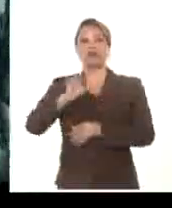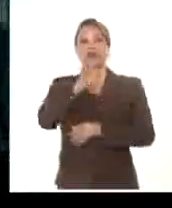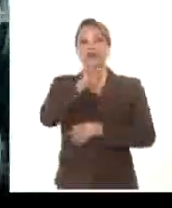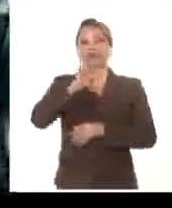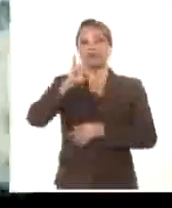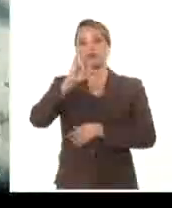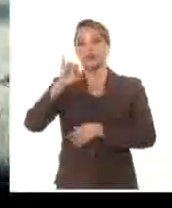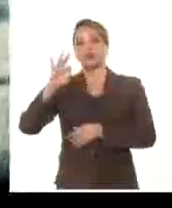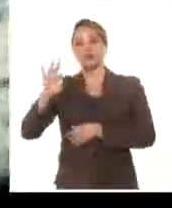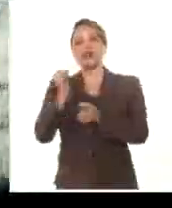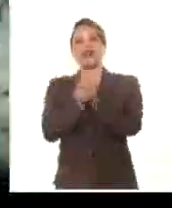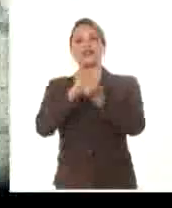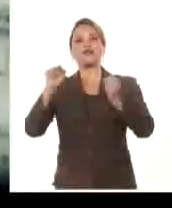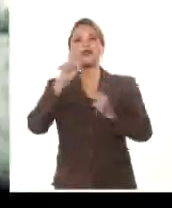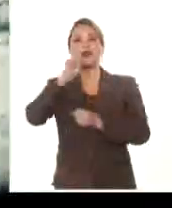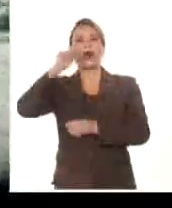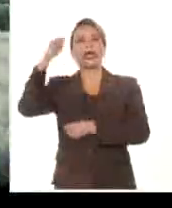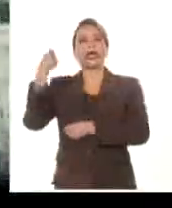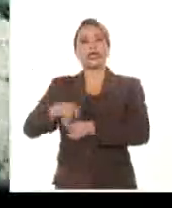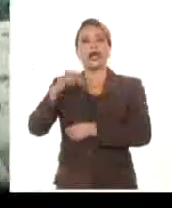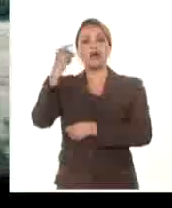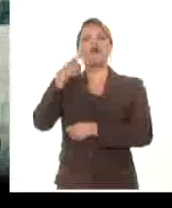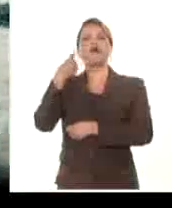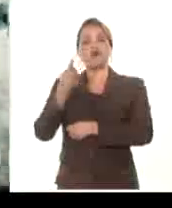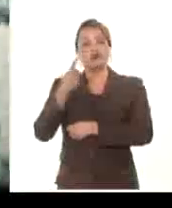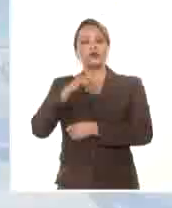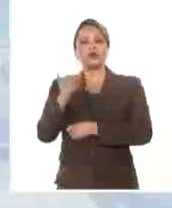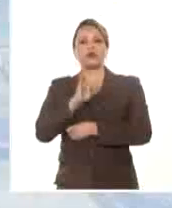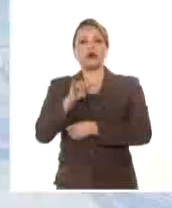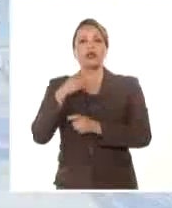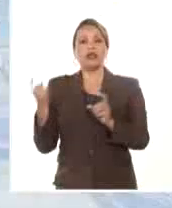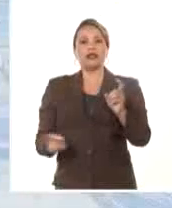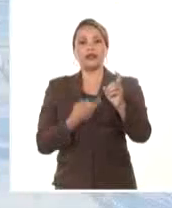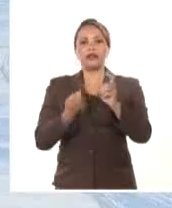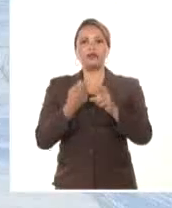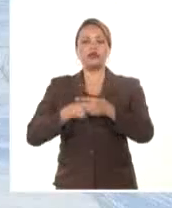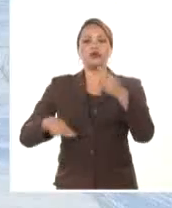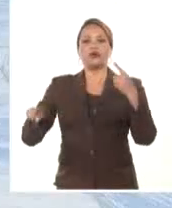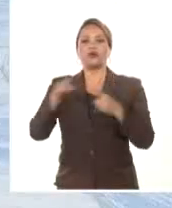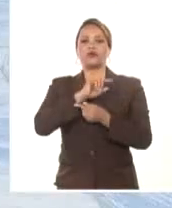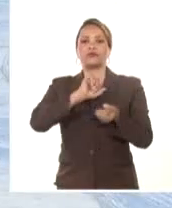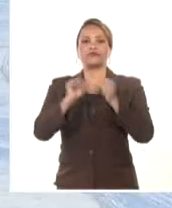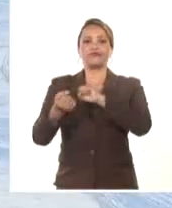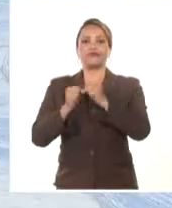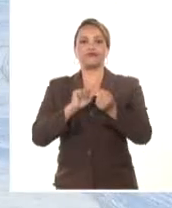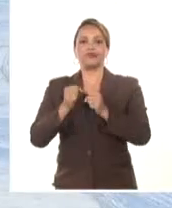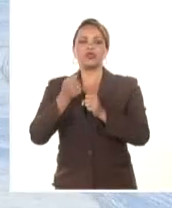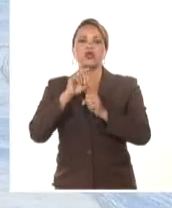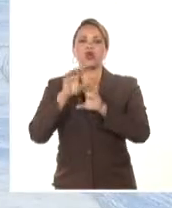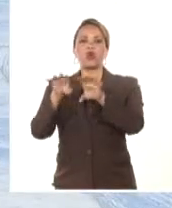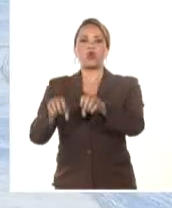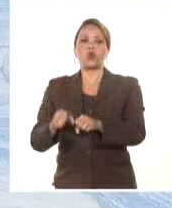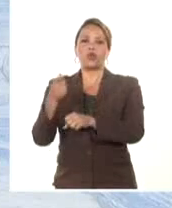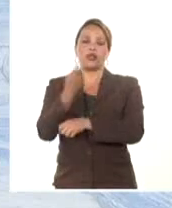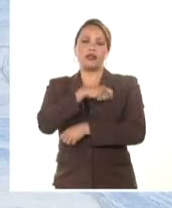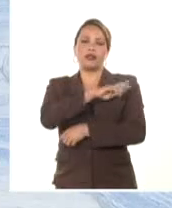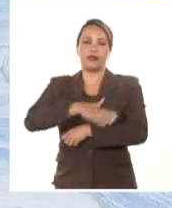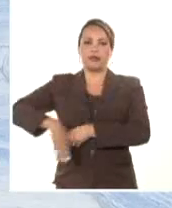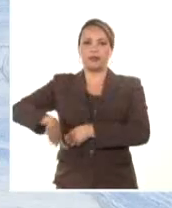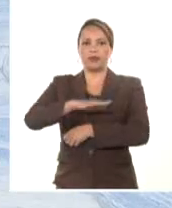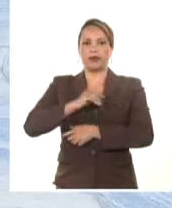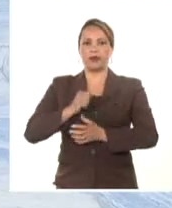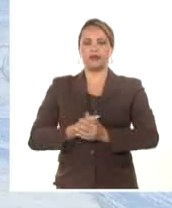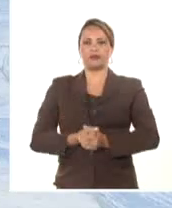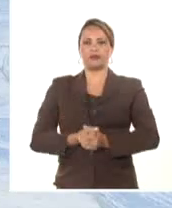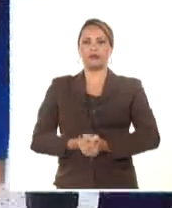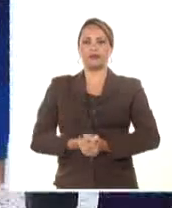sus esclavos en el ingenio La Demajagua y encabezó la lucha insurrecta contra el dominio colonial español. Tuvo una activa vida no